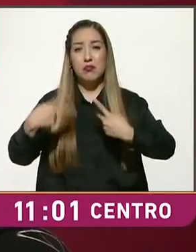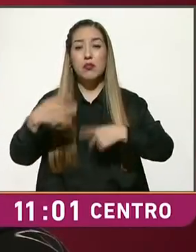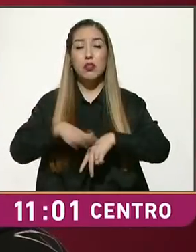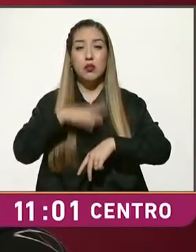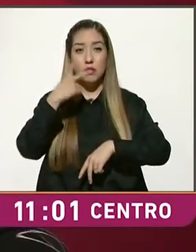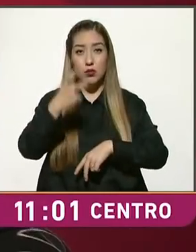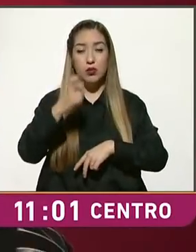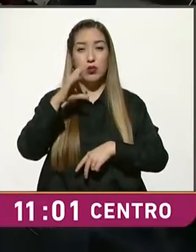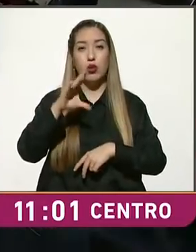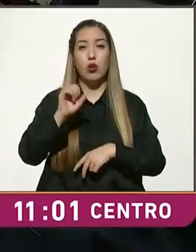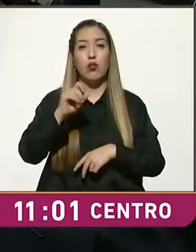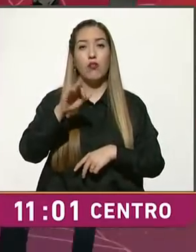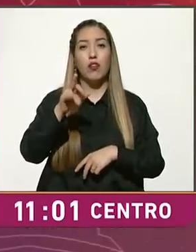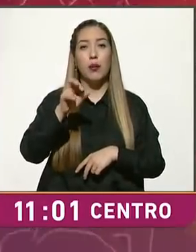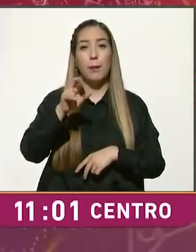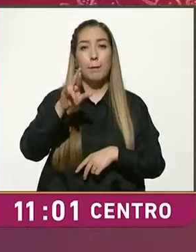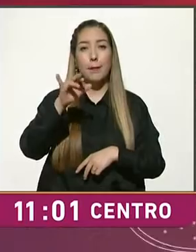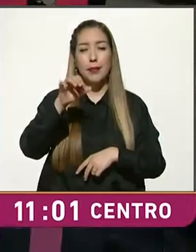operativos constantes.